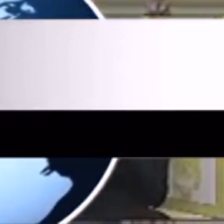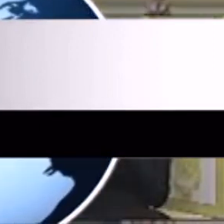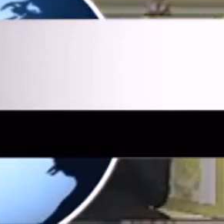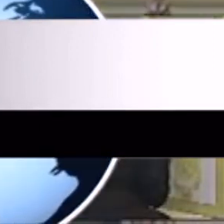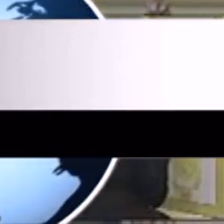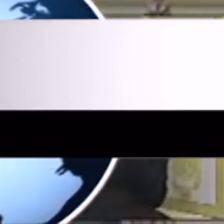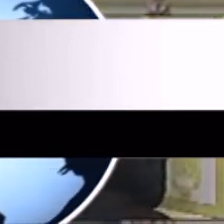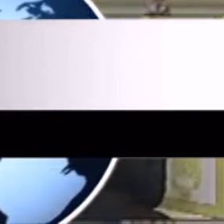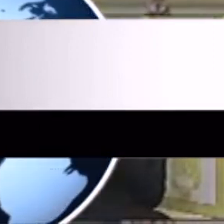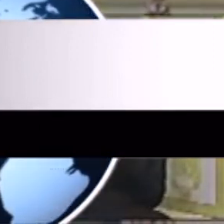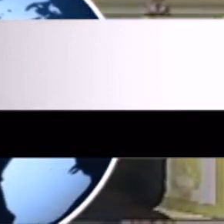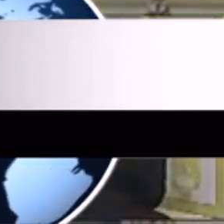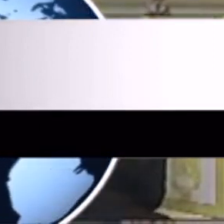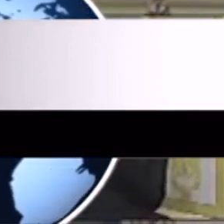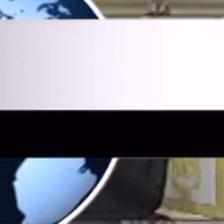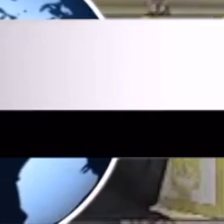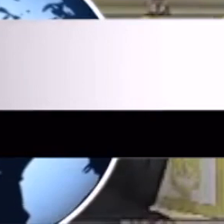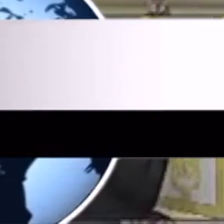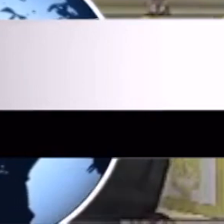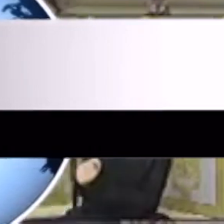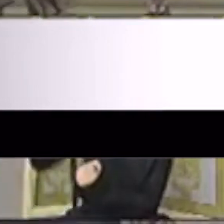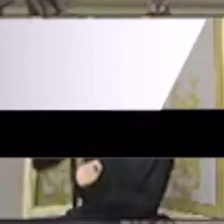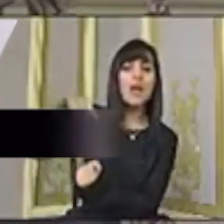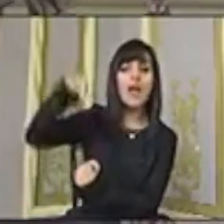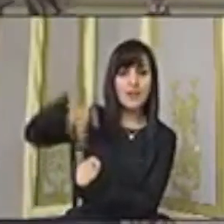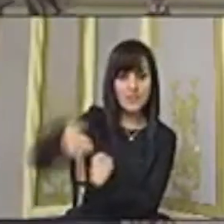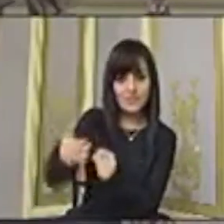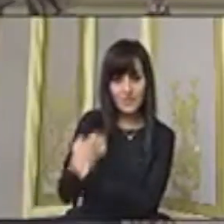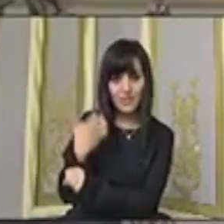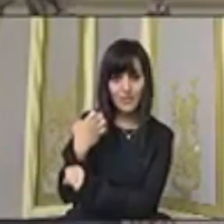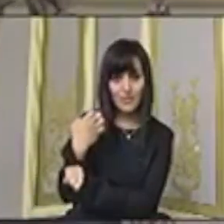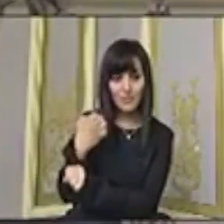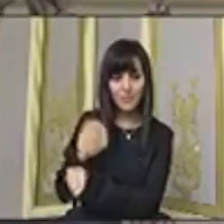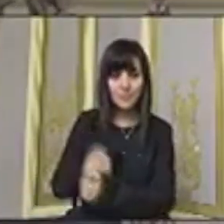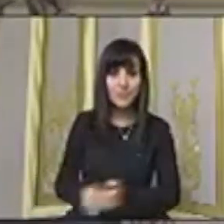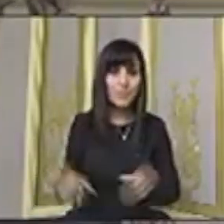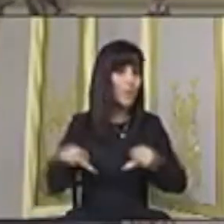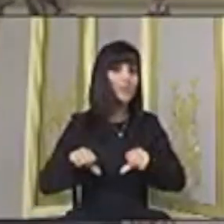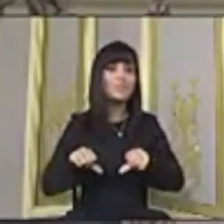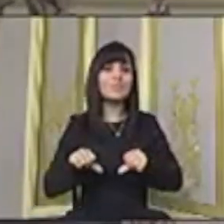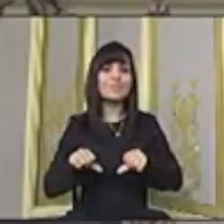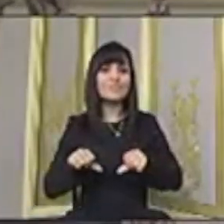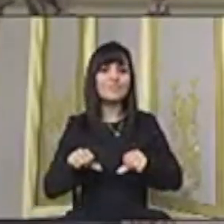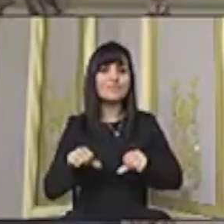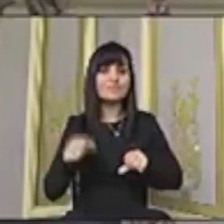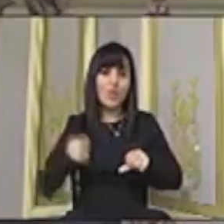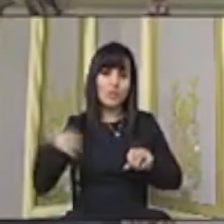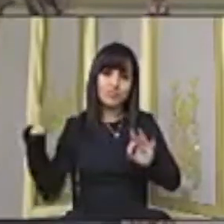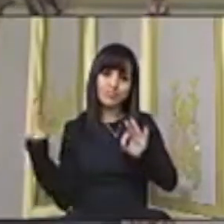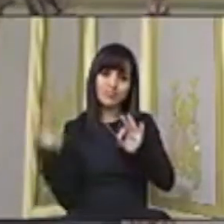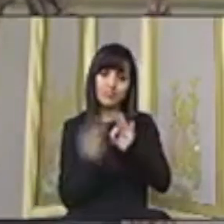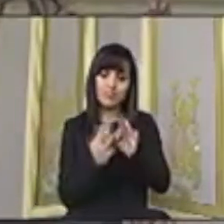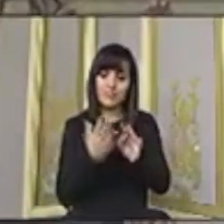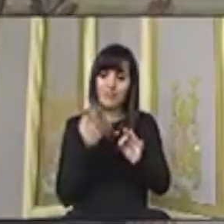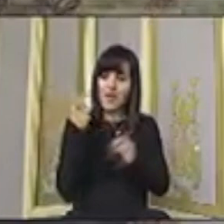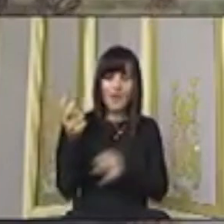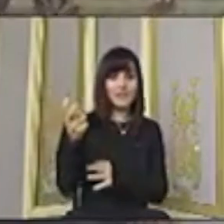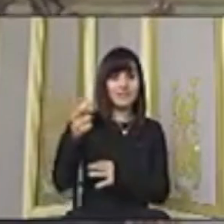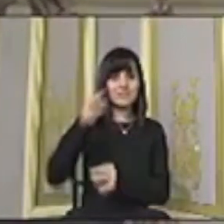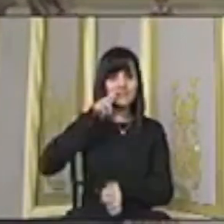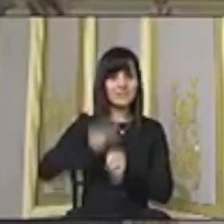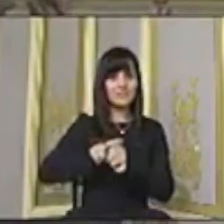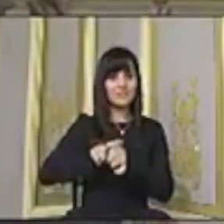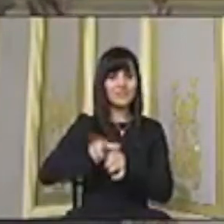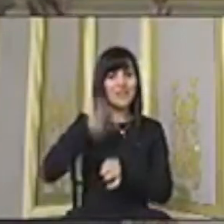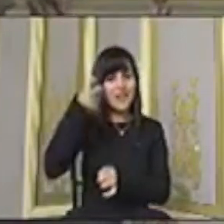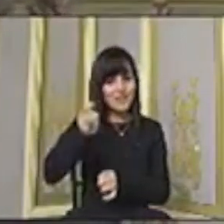la Constitución política de nuestro Estado. Hoy, cumpliendo con esa responsabilidad, estoy